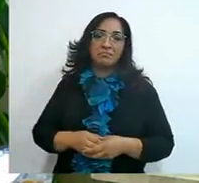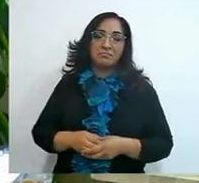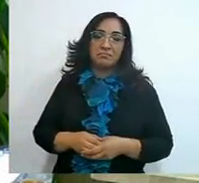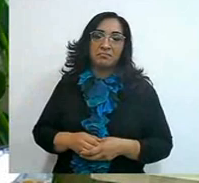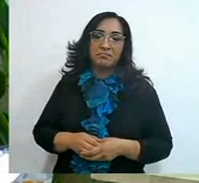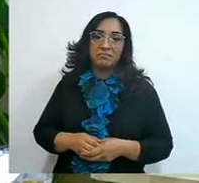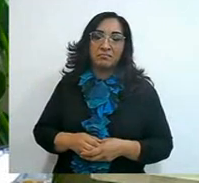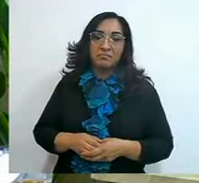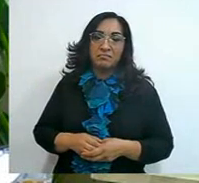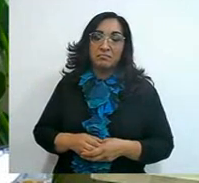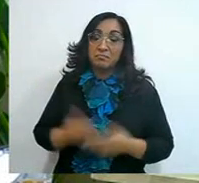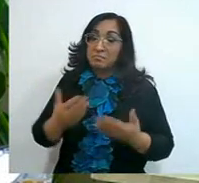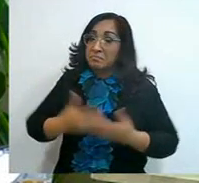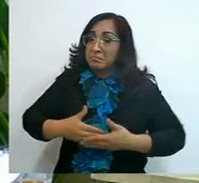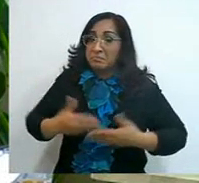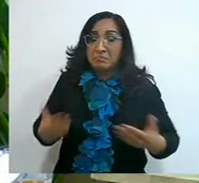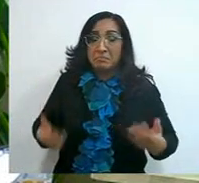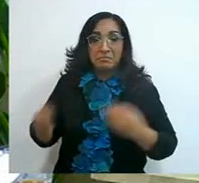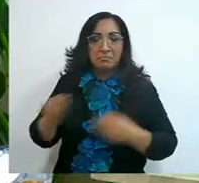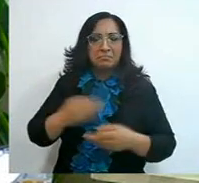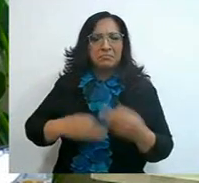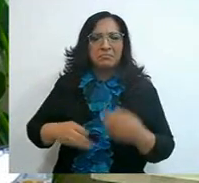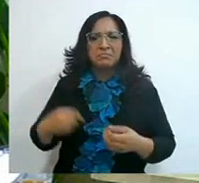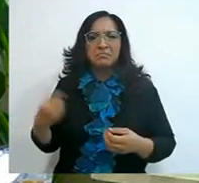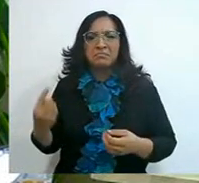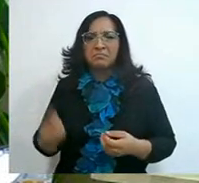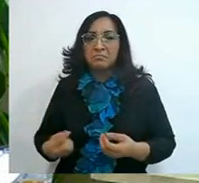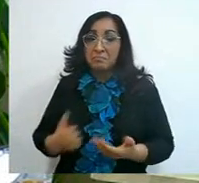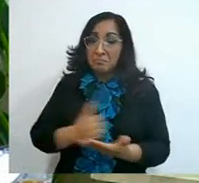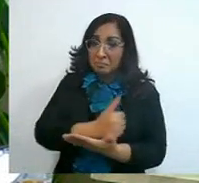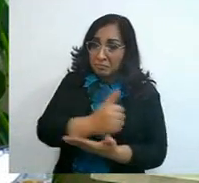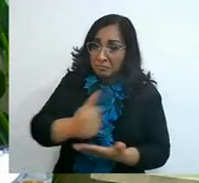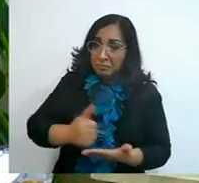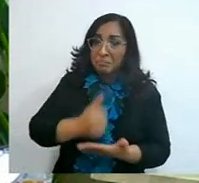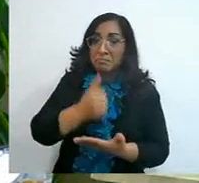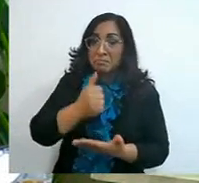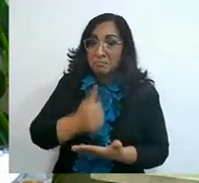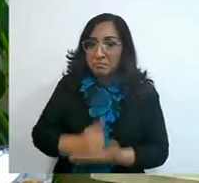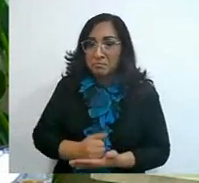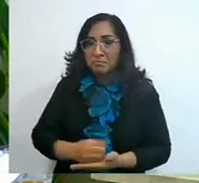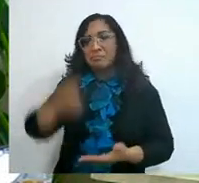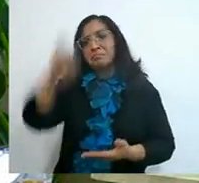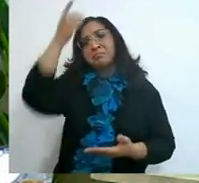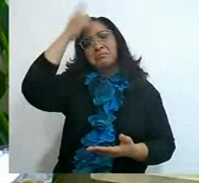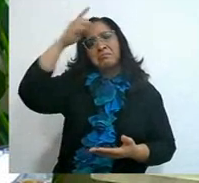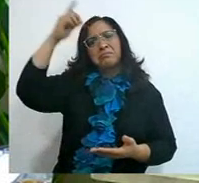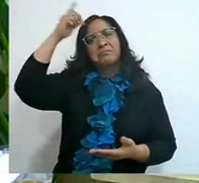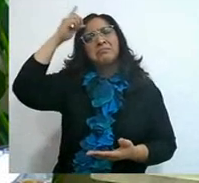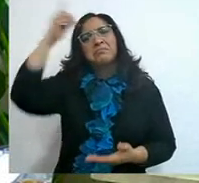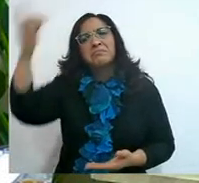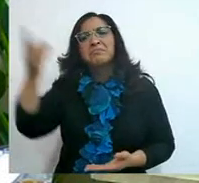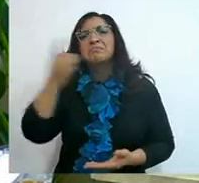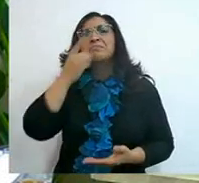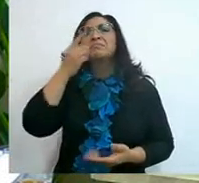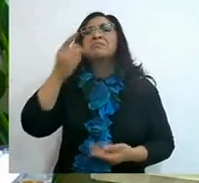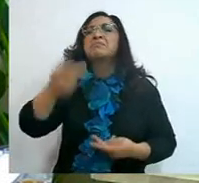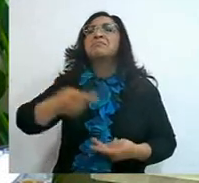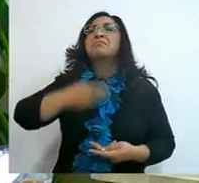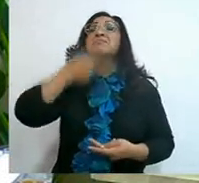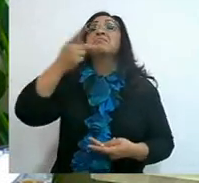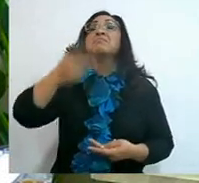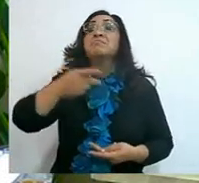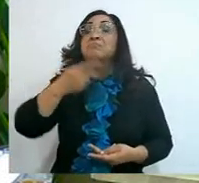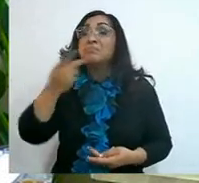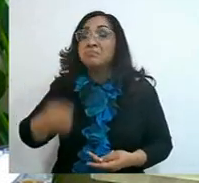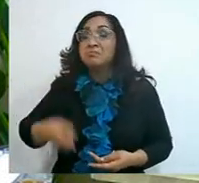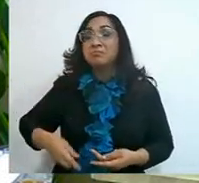y pues ahora todo es espíritu céntrico. Oh, ya le dije al espíritu que hiciera, ya le dije al espíritu que fuera, ya le